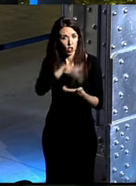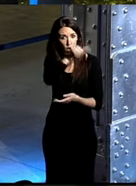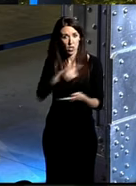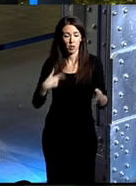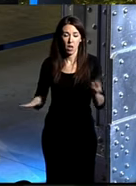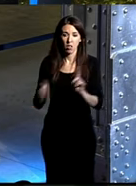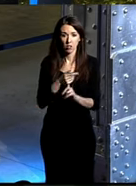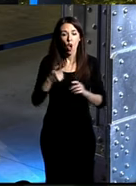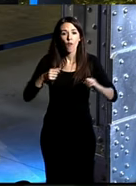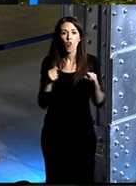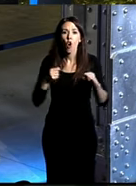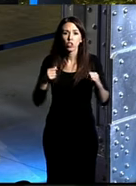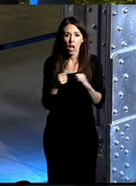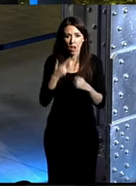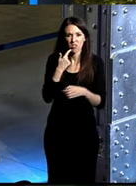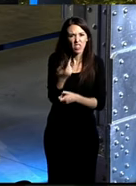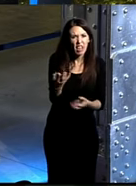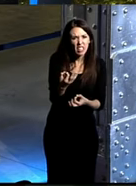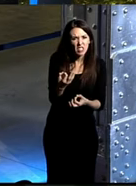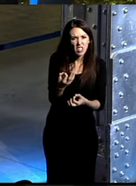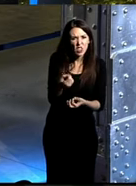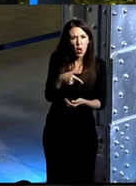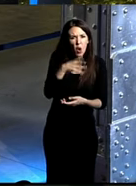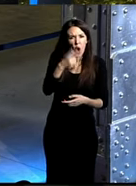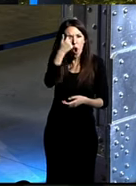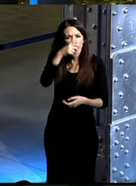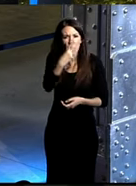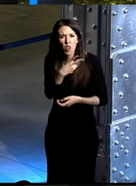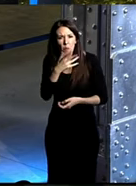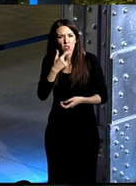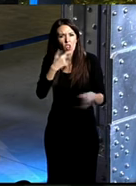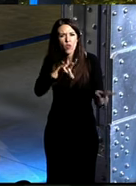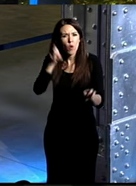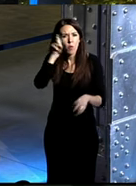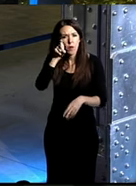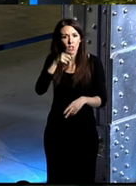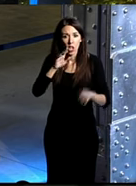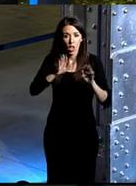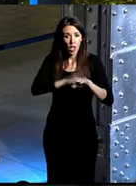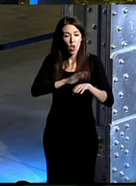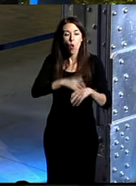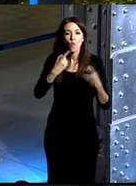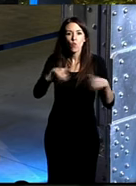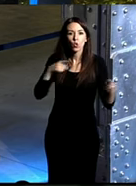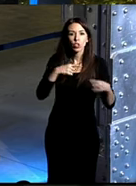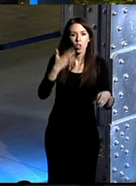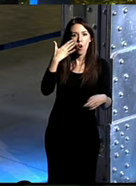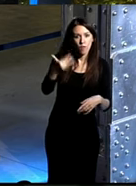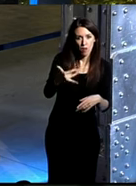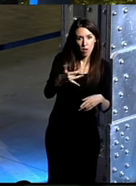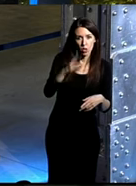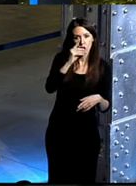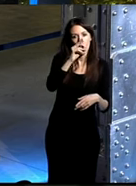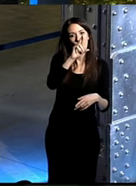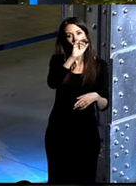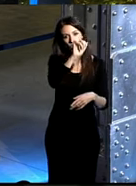semana en Bogotá. Digo, ¿qué es esto? ¿Quiénes son estos dos tipos? ¿Por qué le dicen a los nuevos profesores? El de la izquierda es un músico famoso, un rapero, se llama Dr.